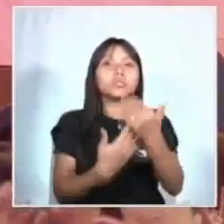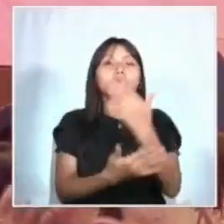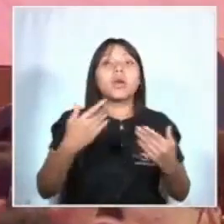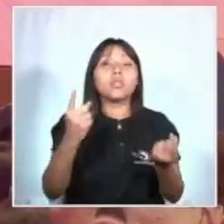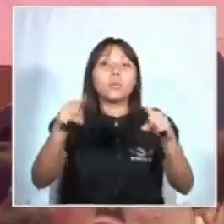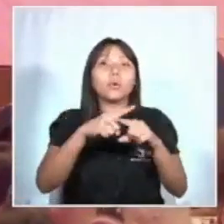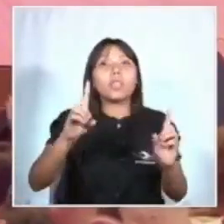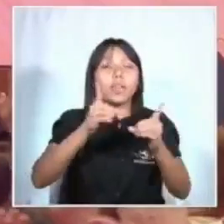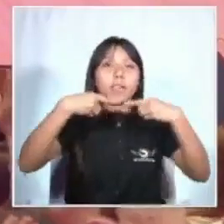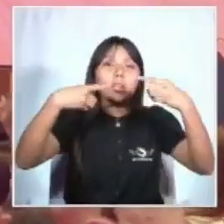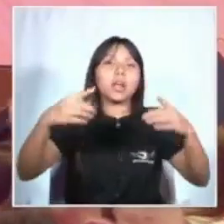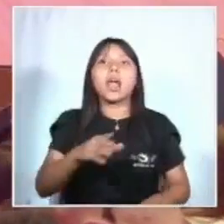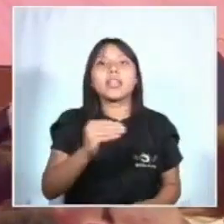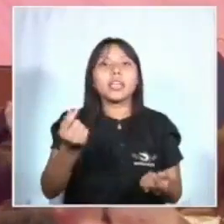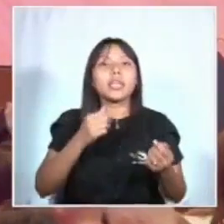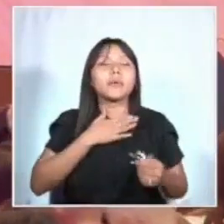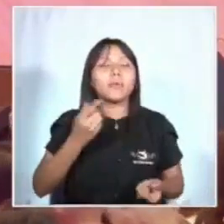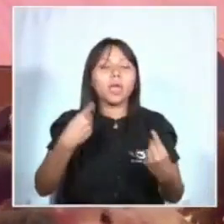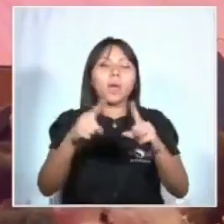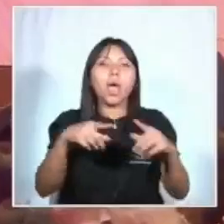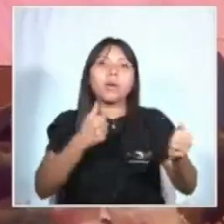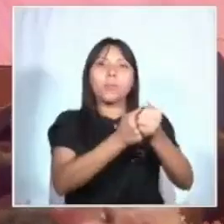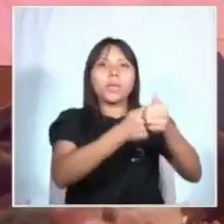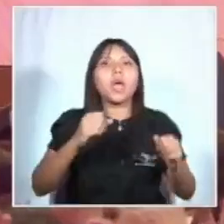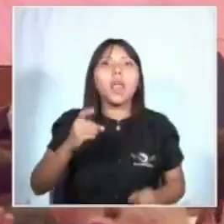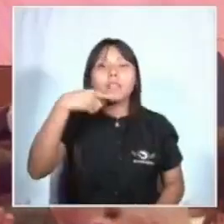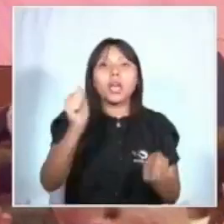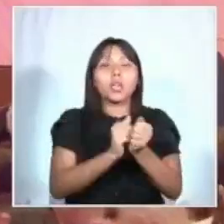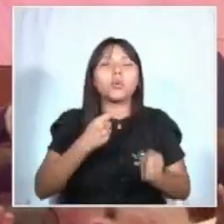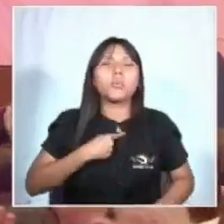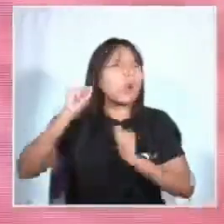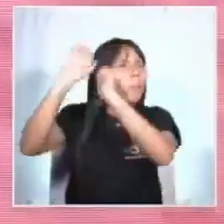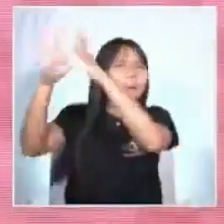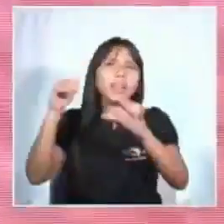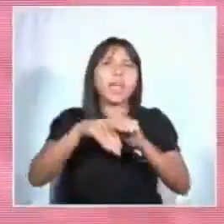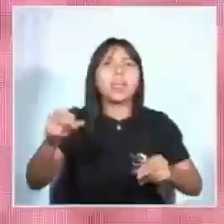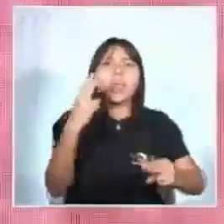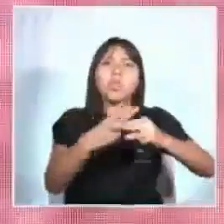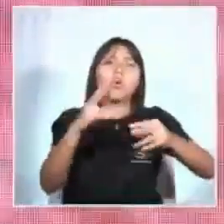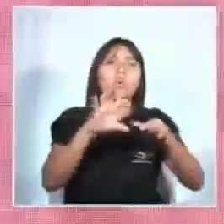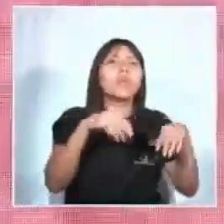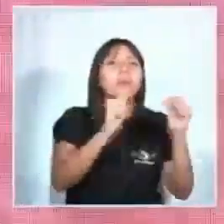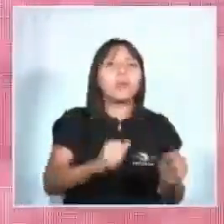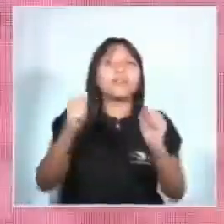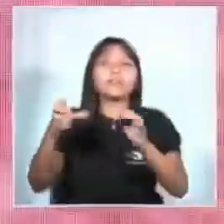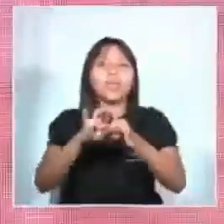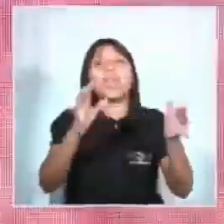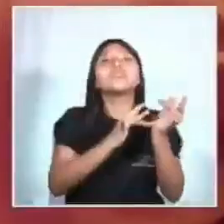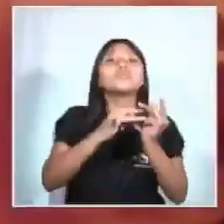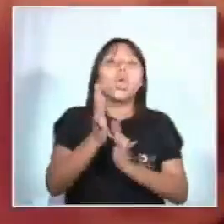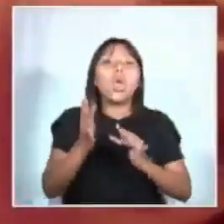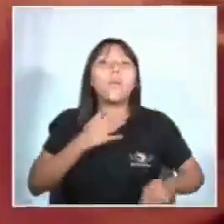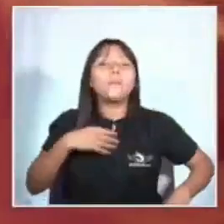me va a acompañar en la confesión. Diga conmigo: Padre, en el nombre poderoso de Jesús,